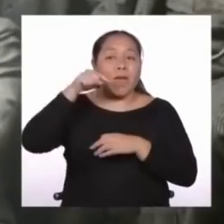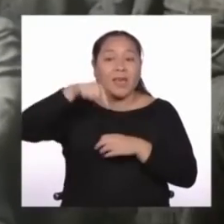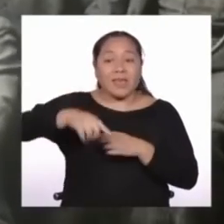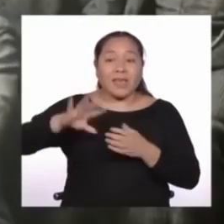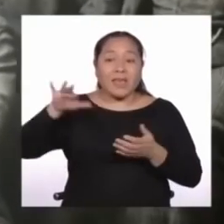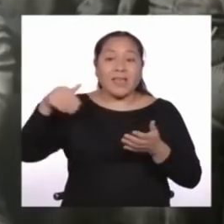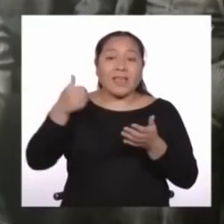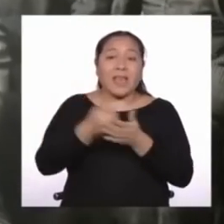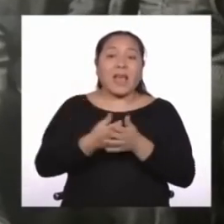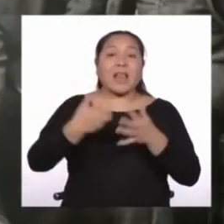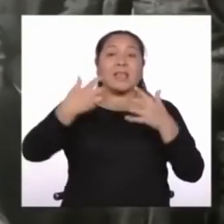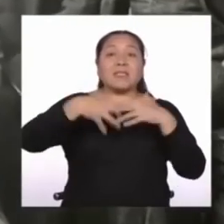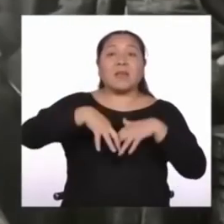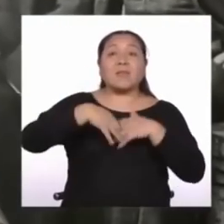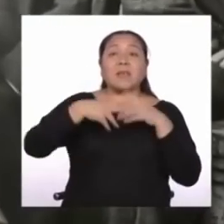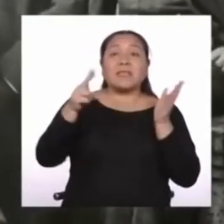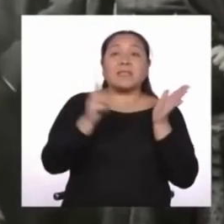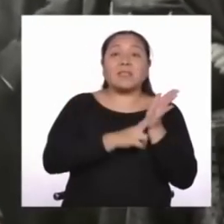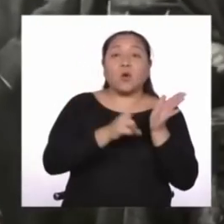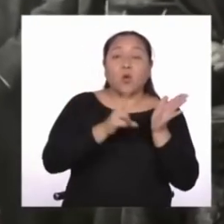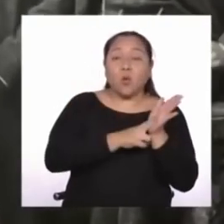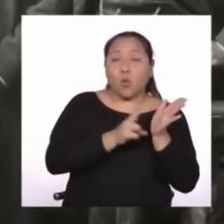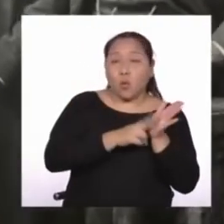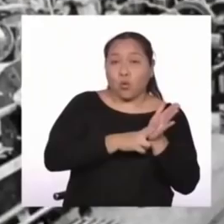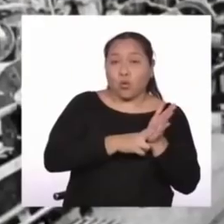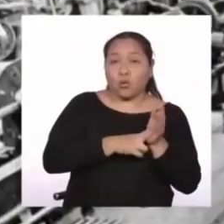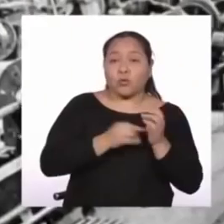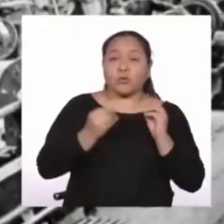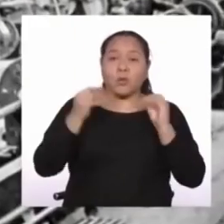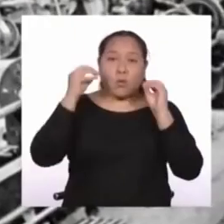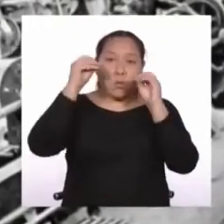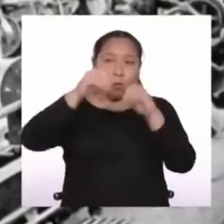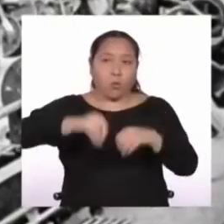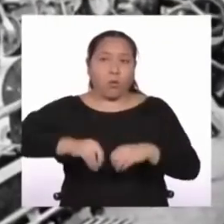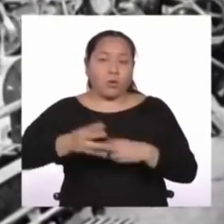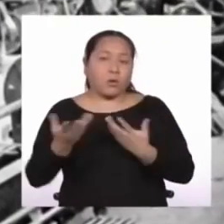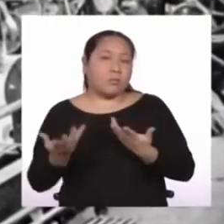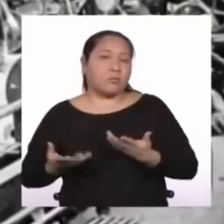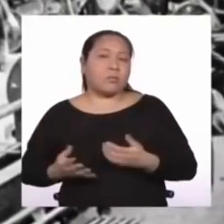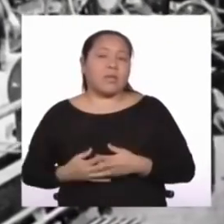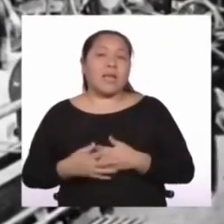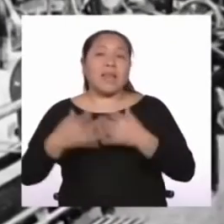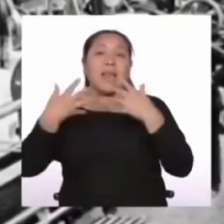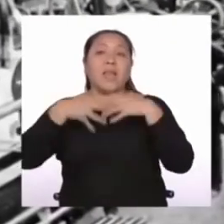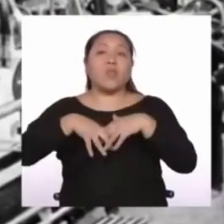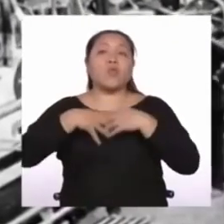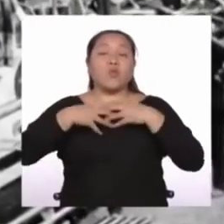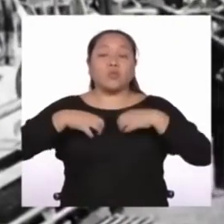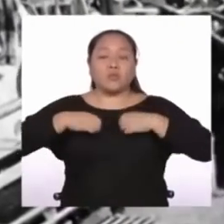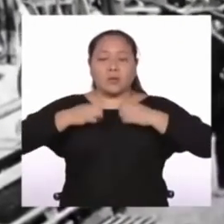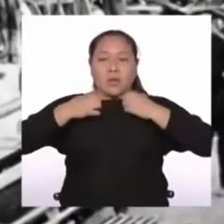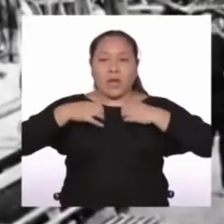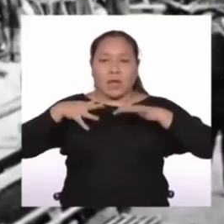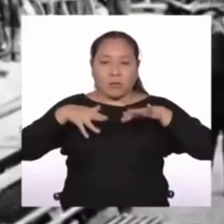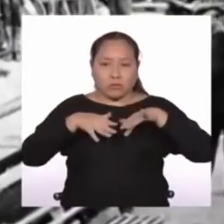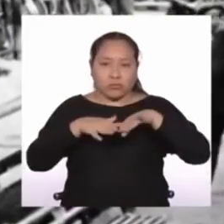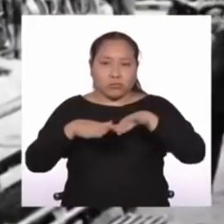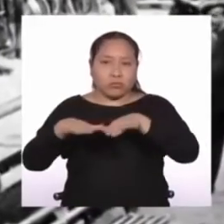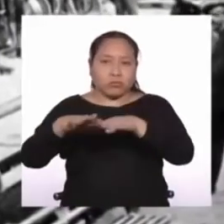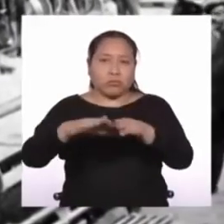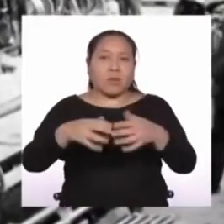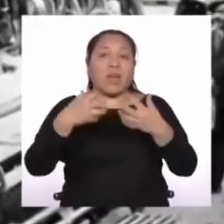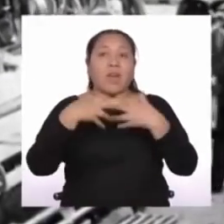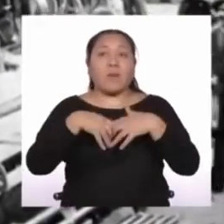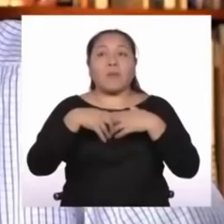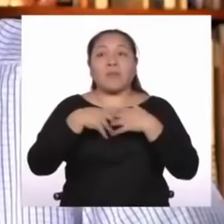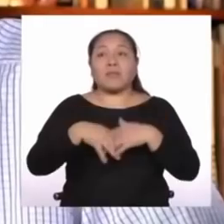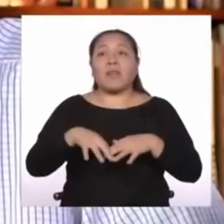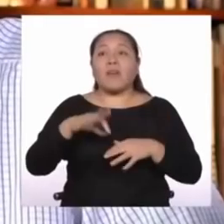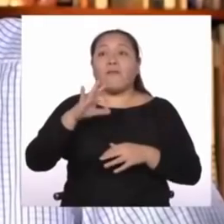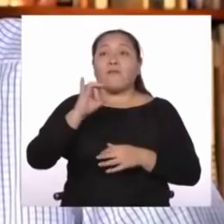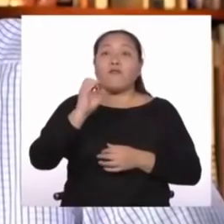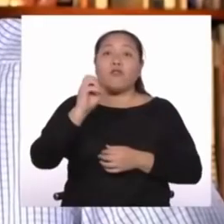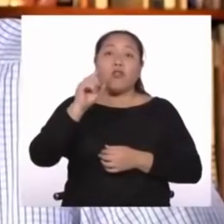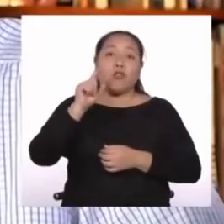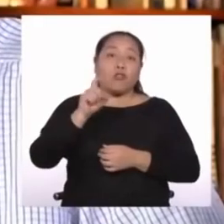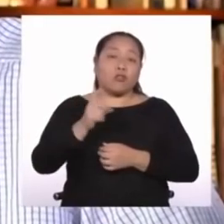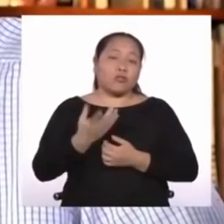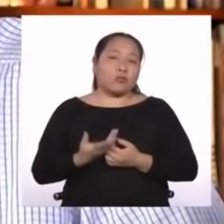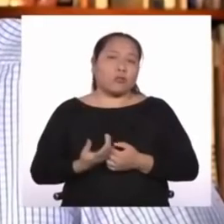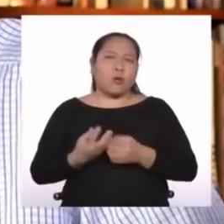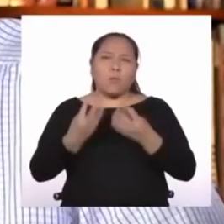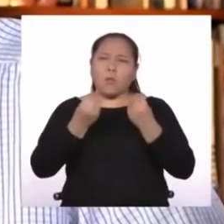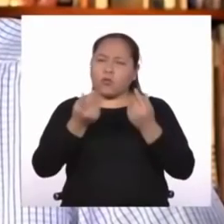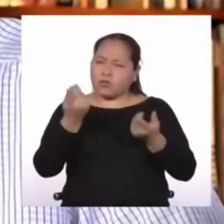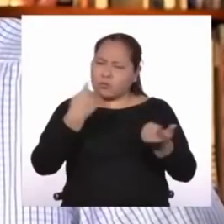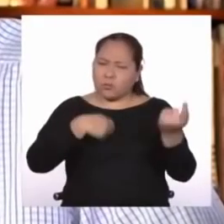empresas de seguros, se consolida la industria textil a través de empresas como Duncan Fox. Había mucho